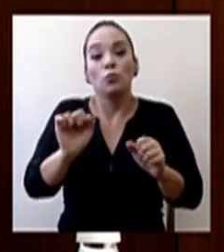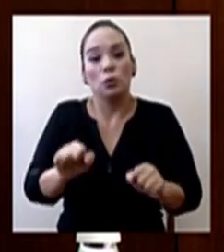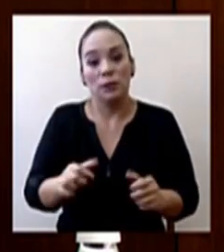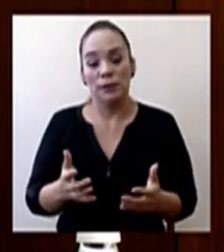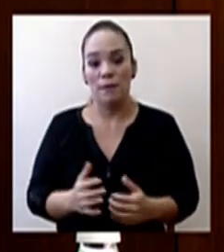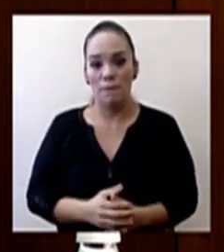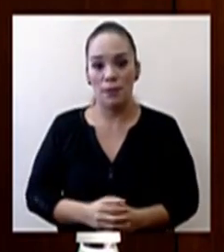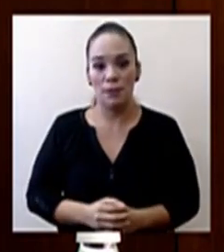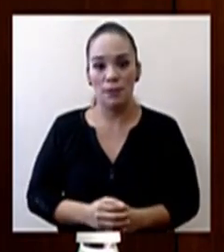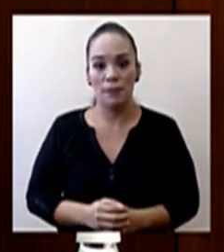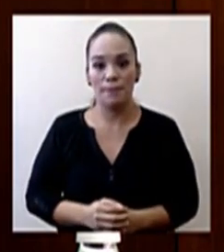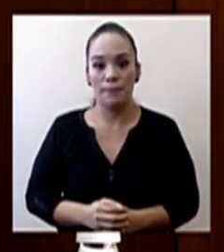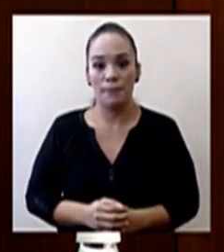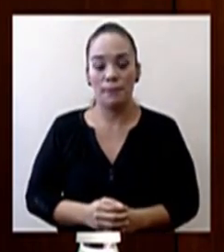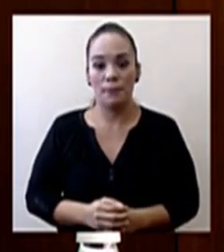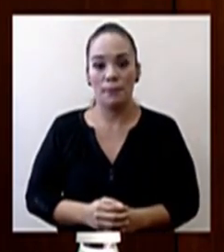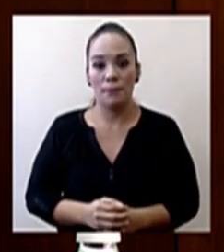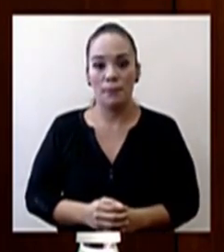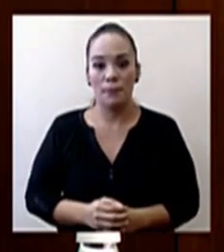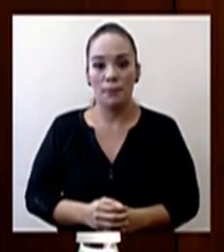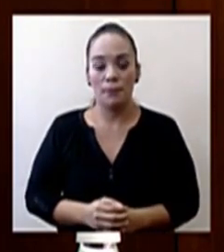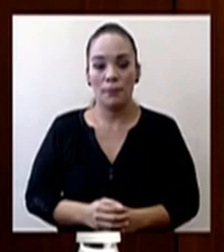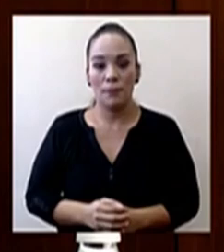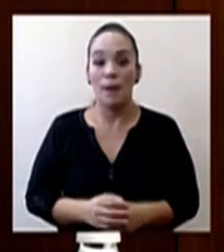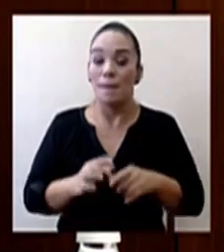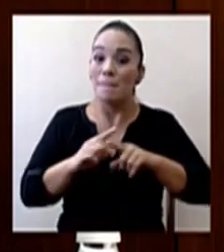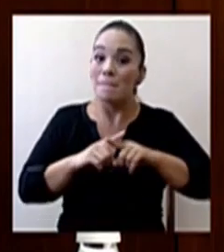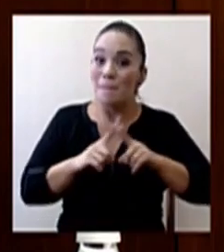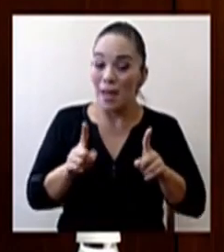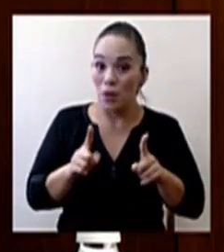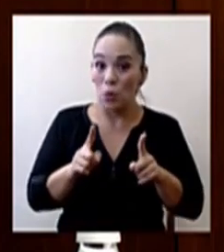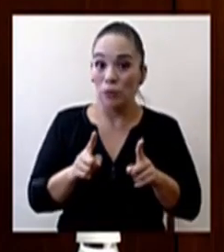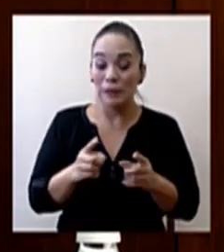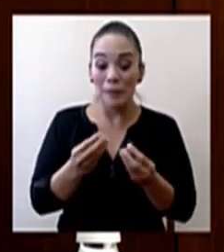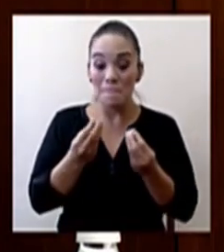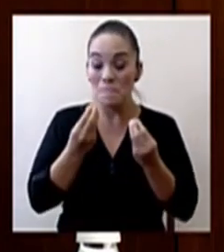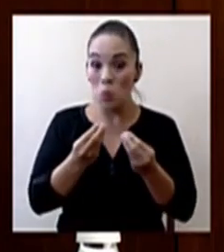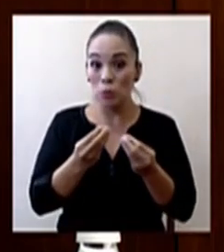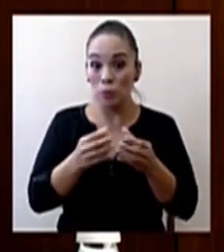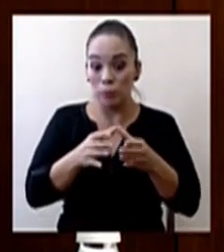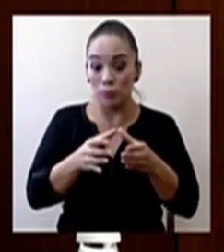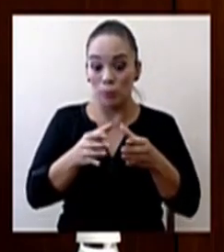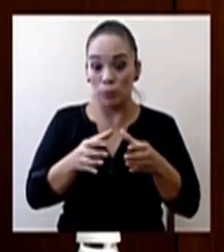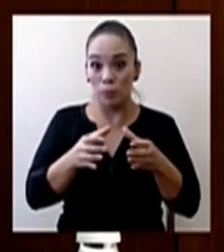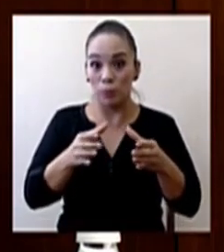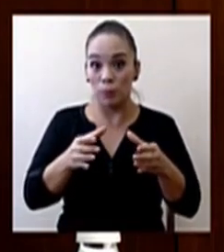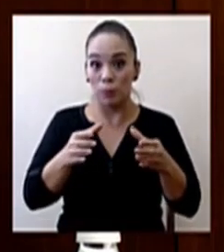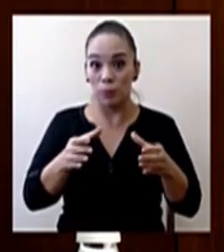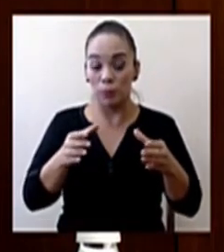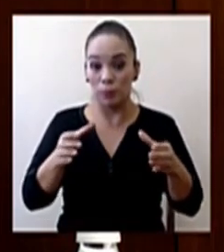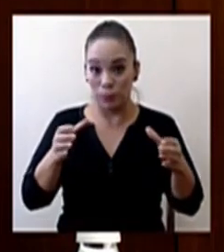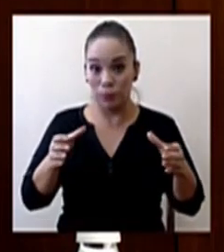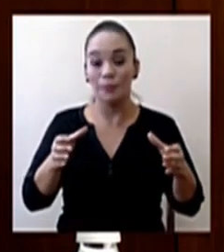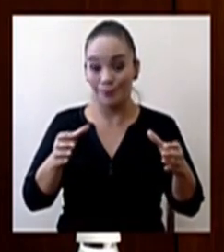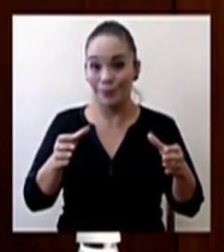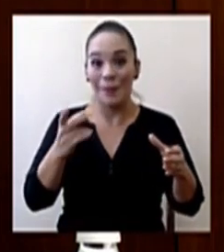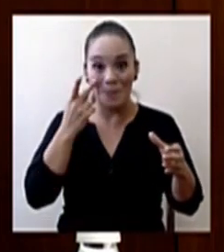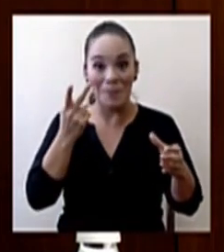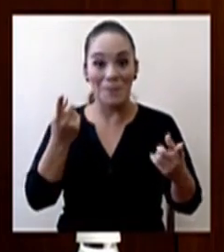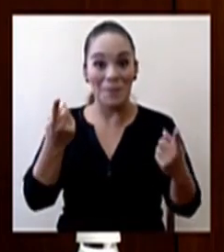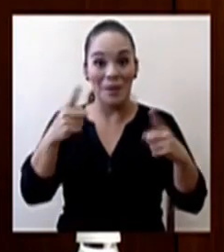Pero cuando esto se vuelve exponencial, como sucedió en España